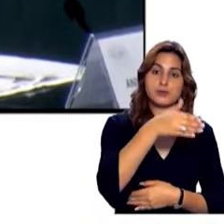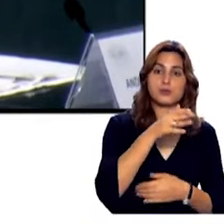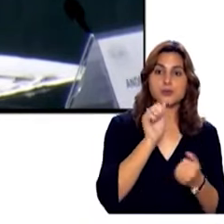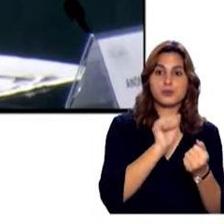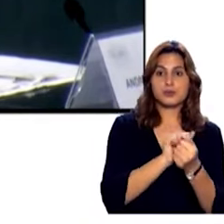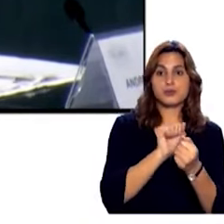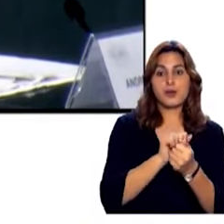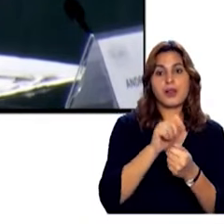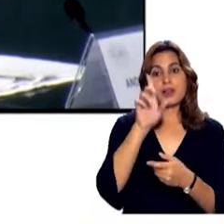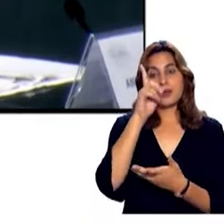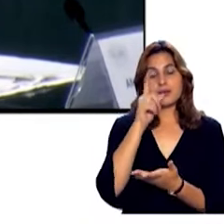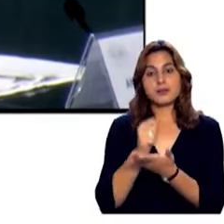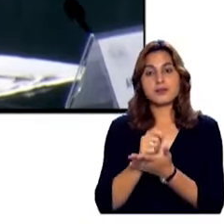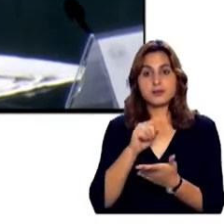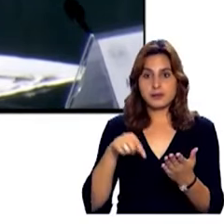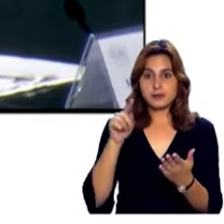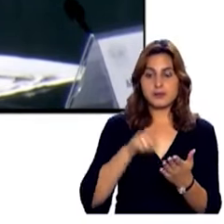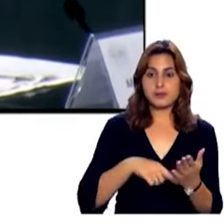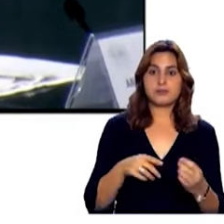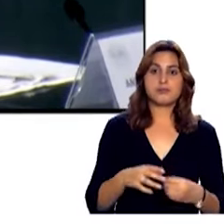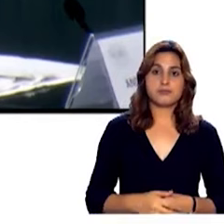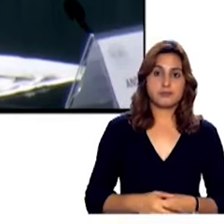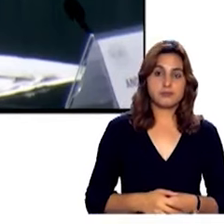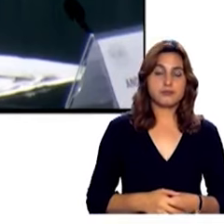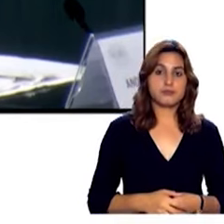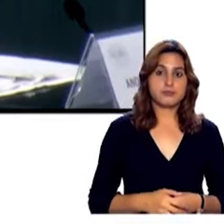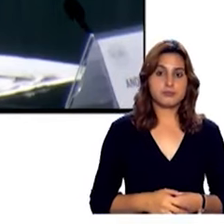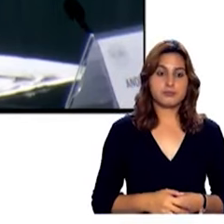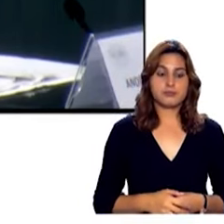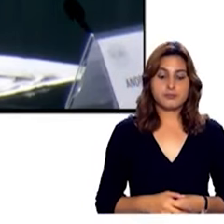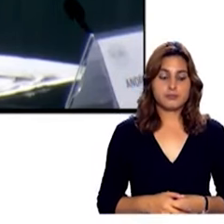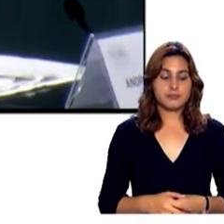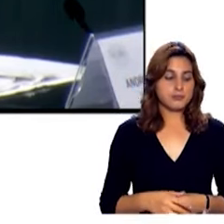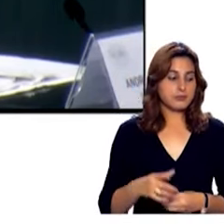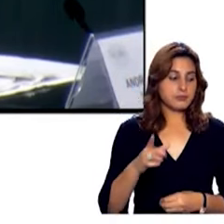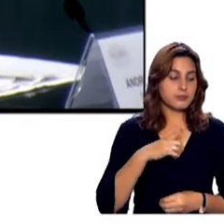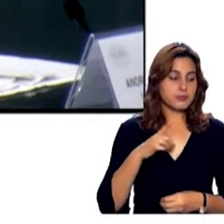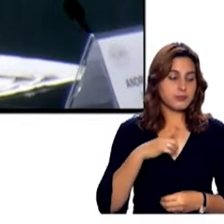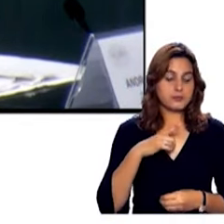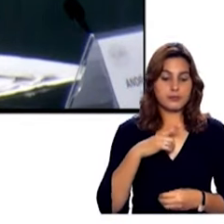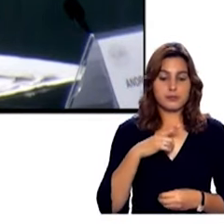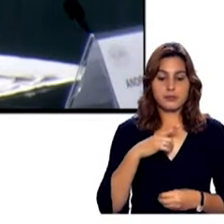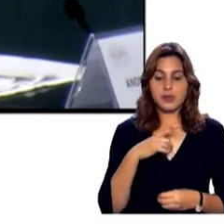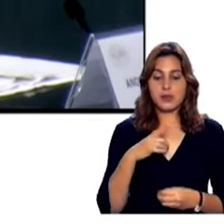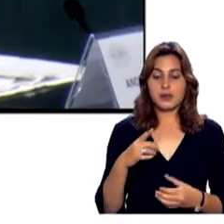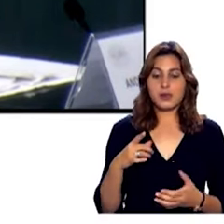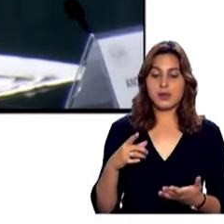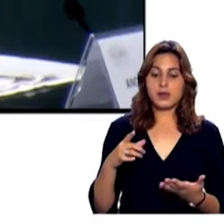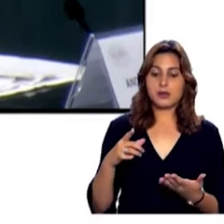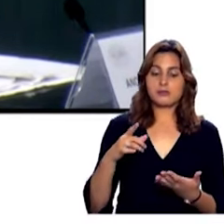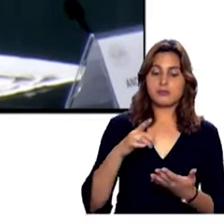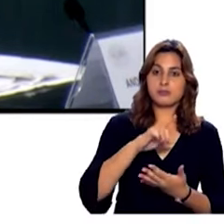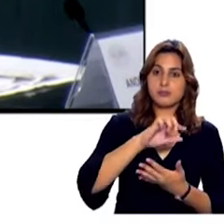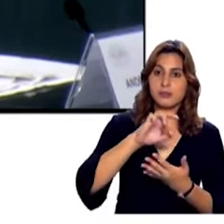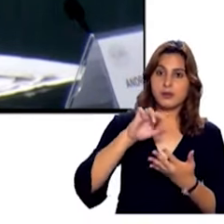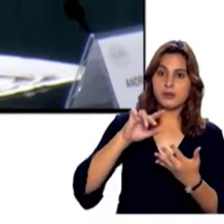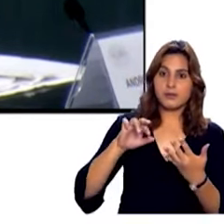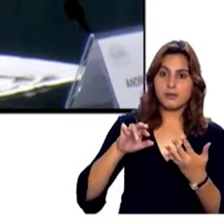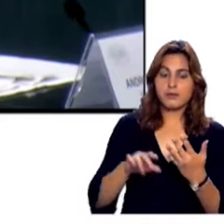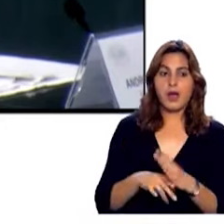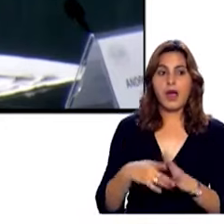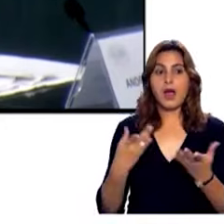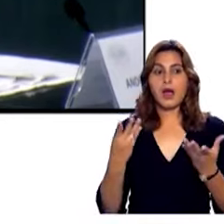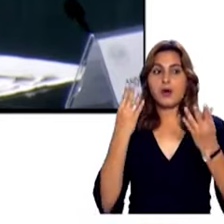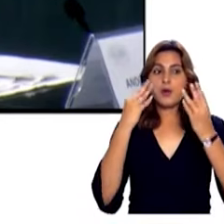compero tanto ord civ como orden Pen orden administrativo conen ha D jurisprudencialmente